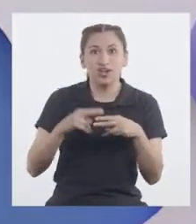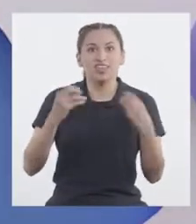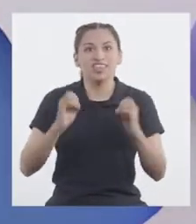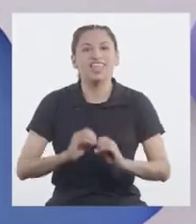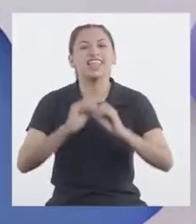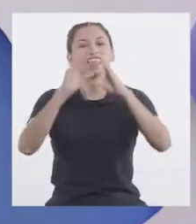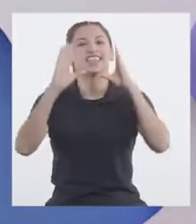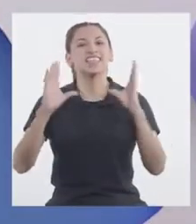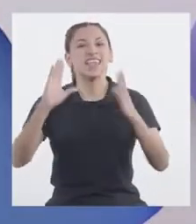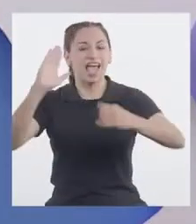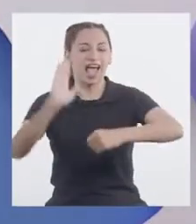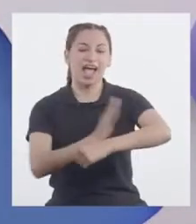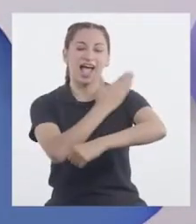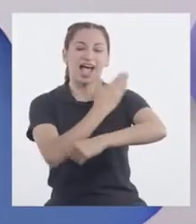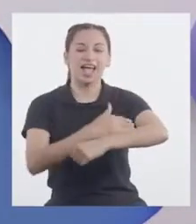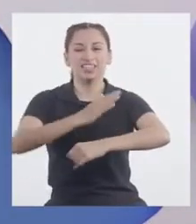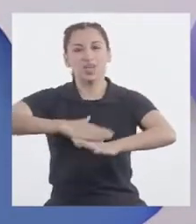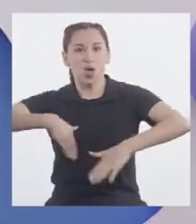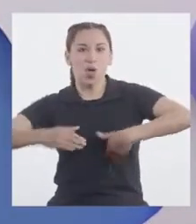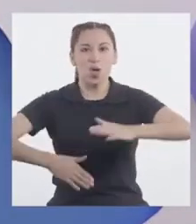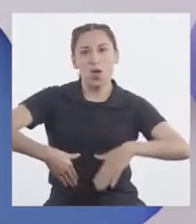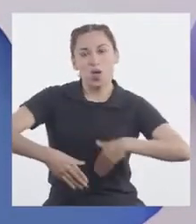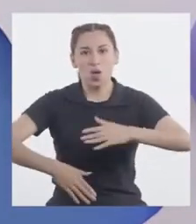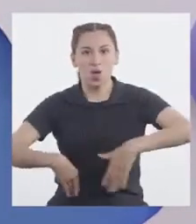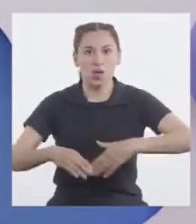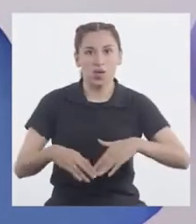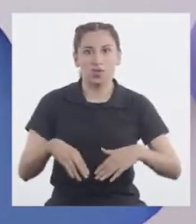Criolla. Sí, ¿cómo podríamos incluir lo de la